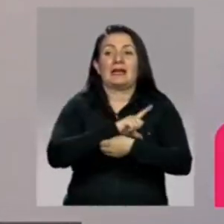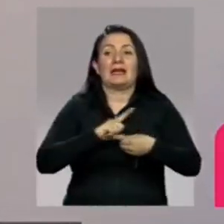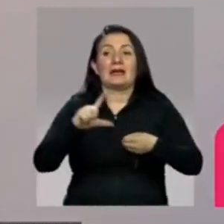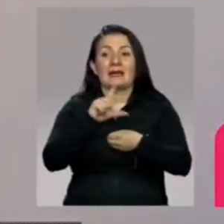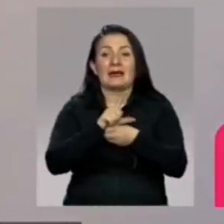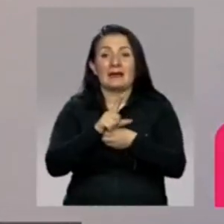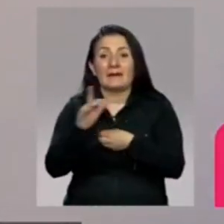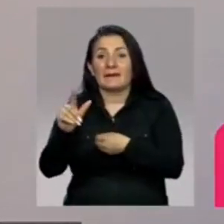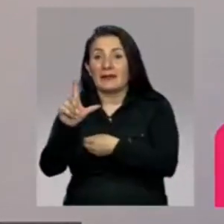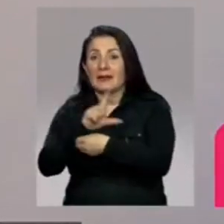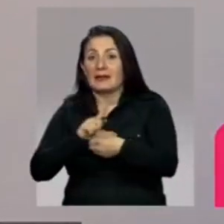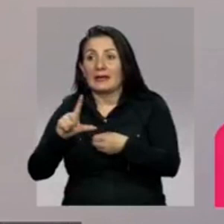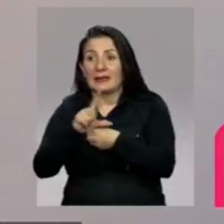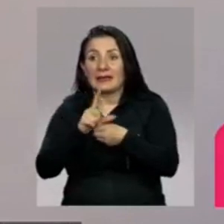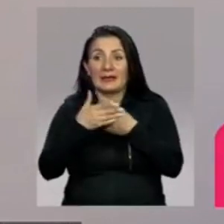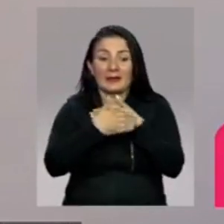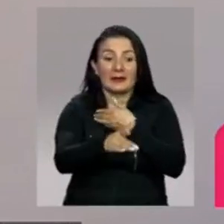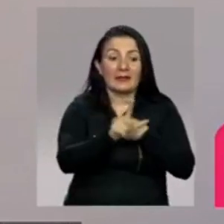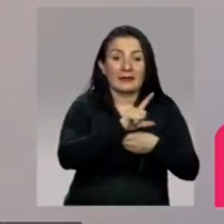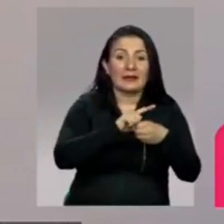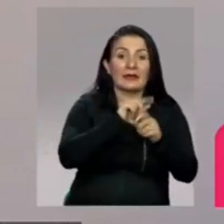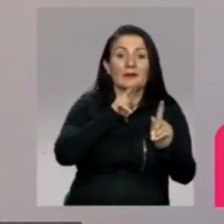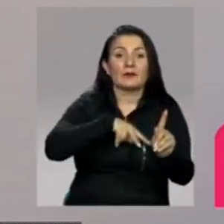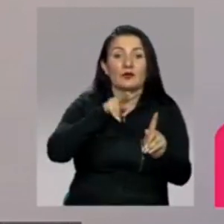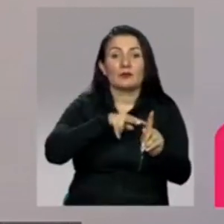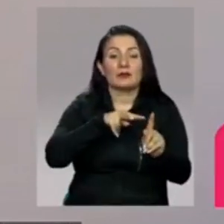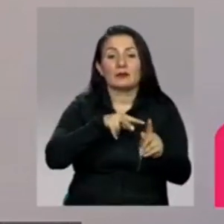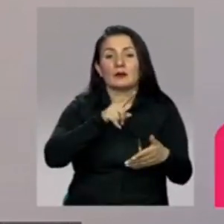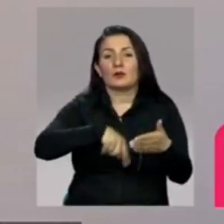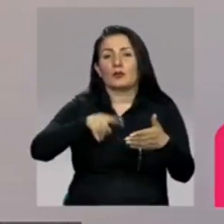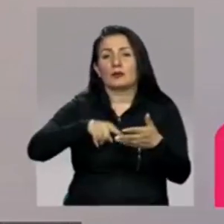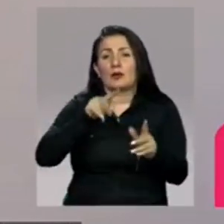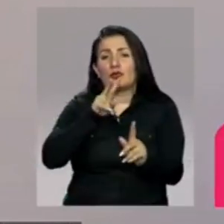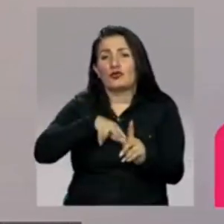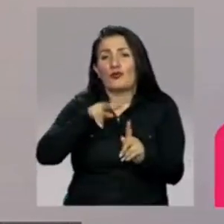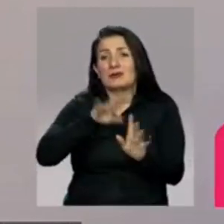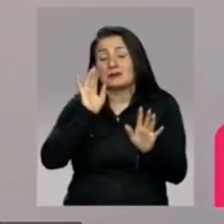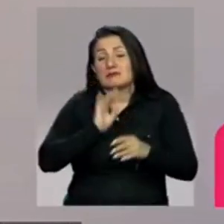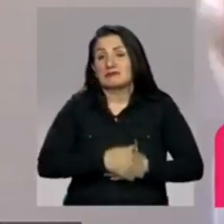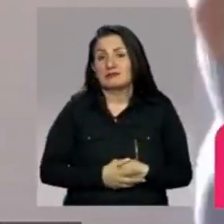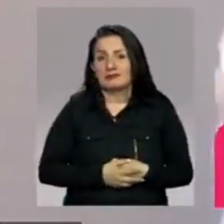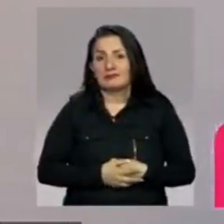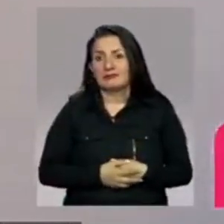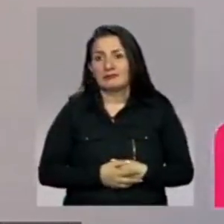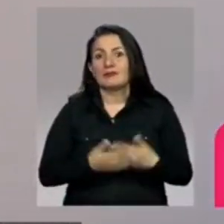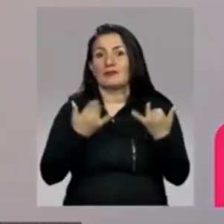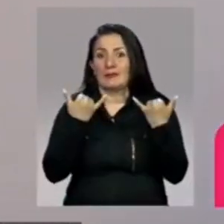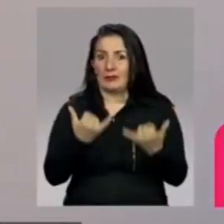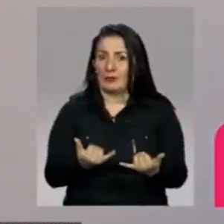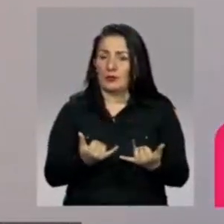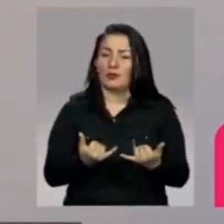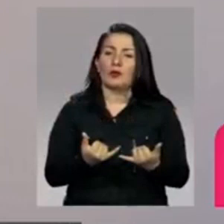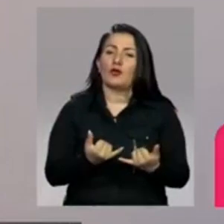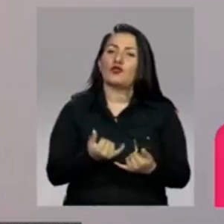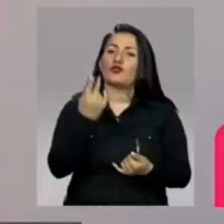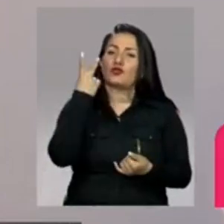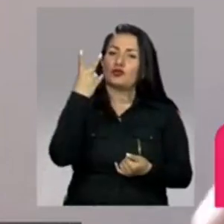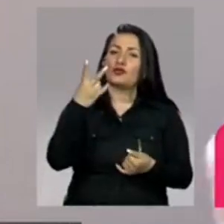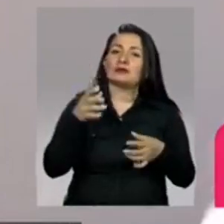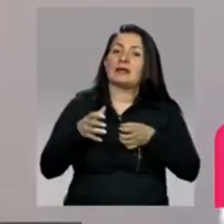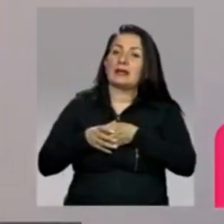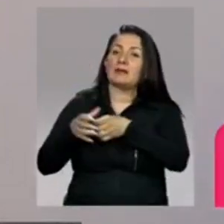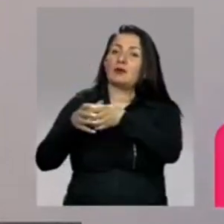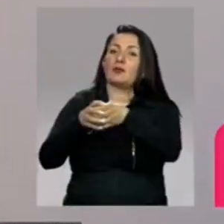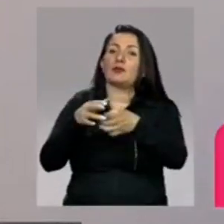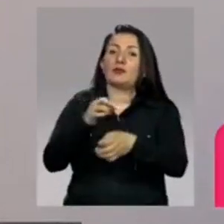si salen con un torneo, una liga de 2 meses, pues las jugadoras solamente tienen contrato 2 meses. A hoy, solamente 2 equipos del